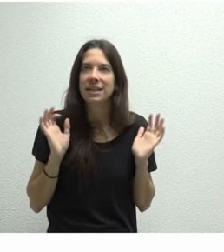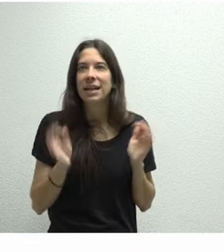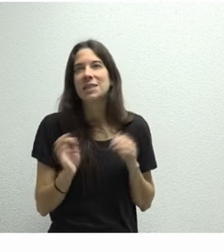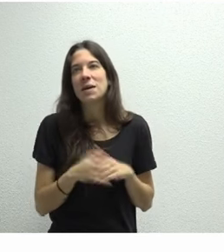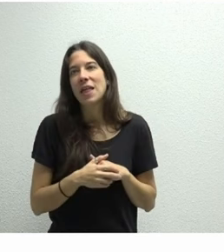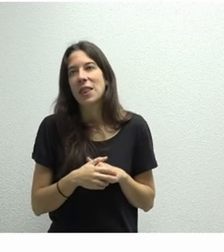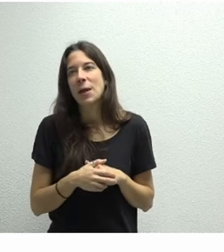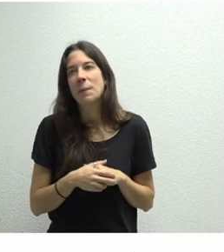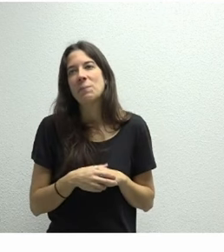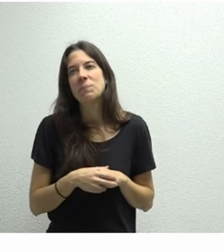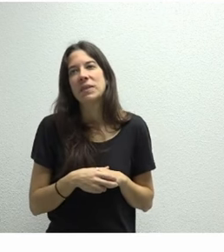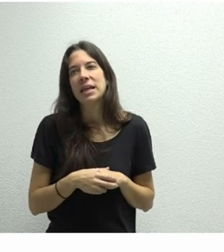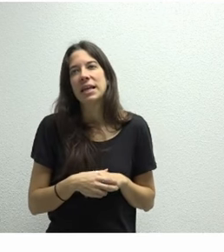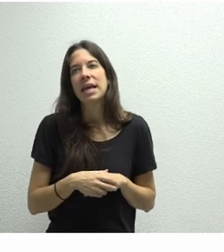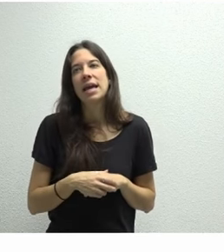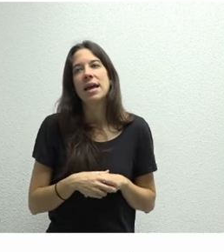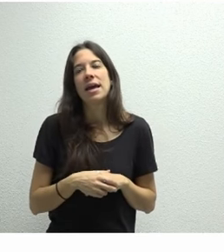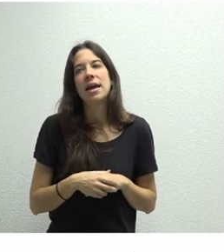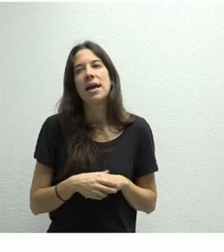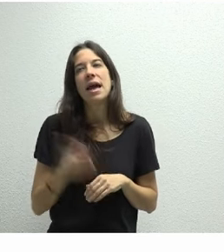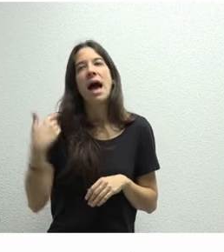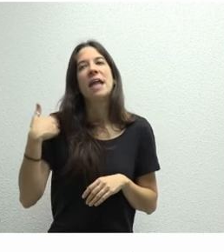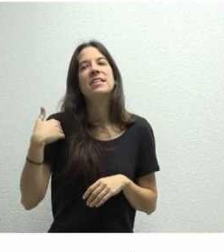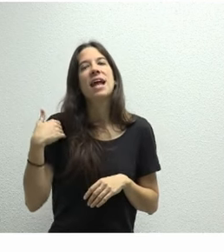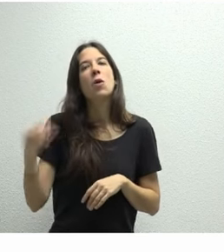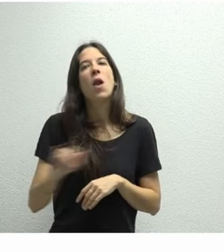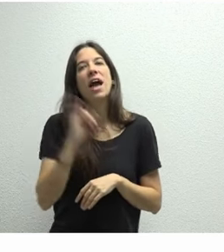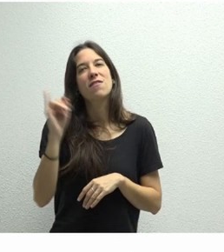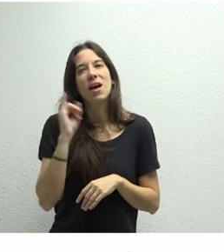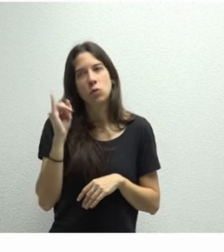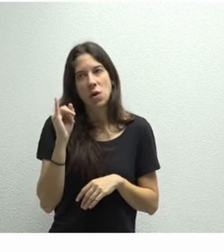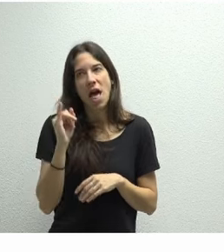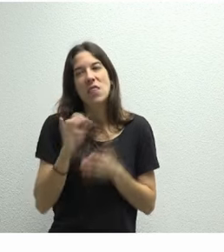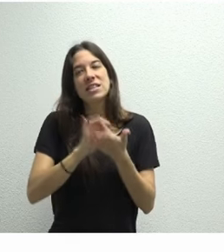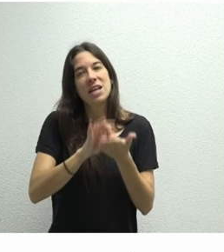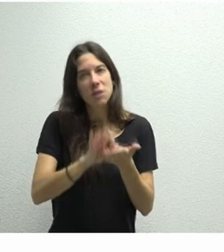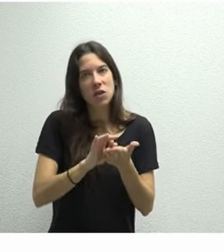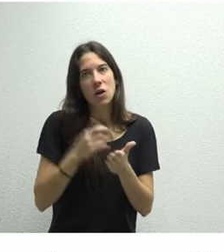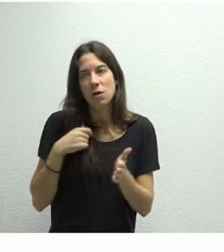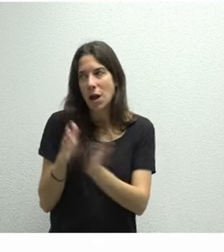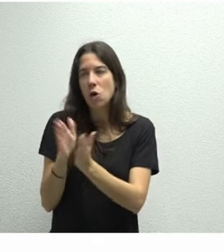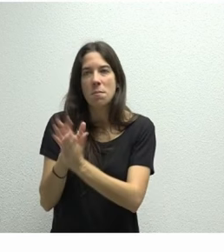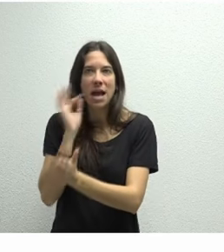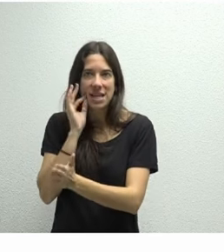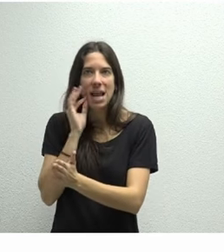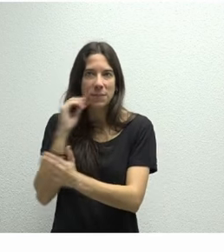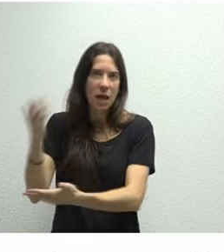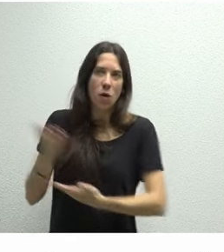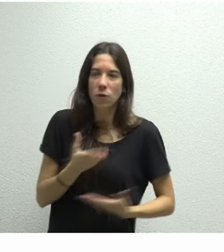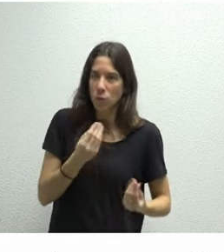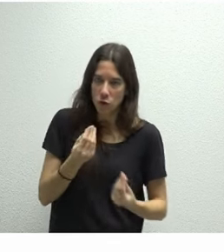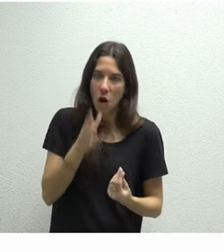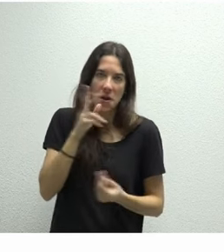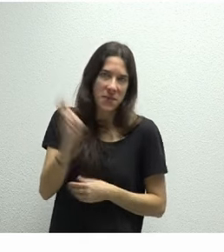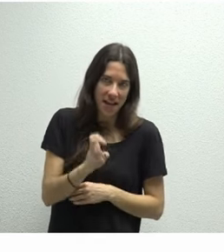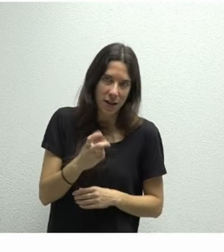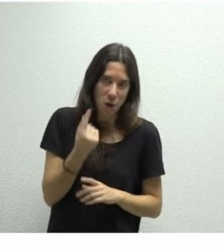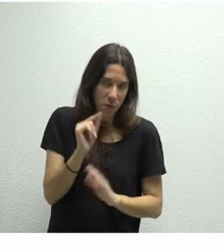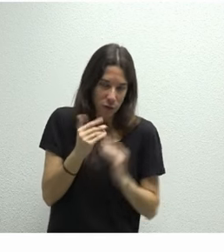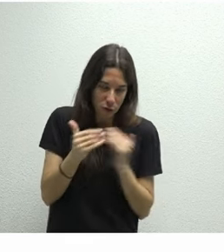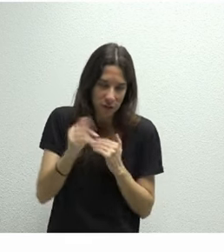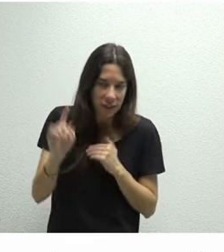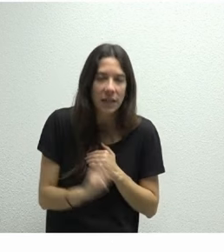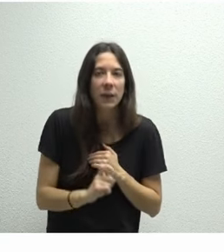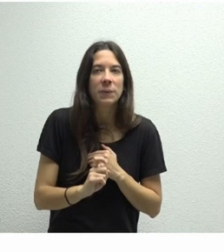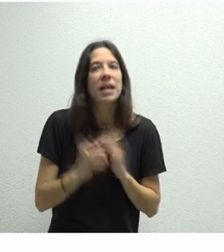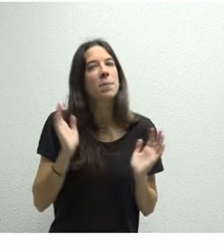servicio que ahora está en manos de una compañera que nos estab oyendo y que va a venir en unos minutos No pero ahí estoy no entonces la idea era pues poder